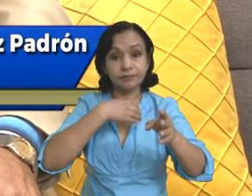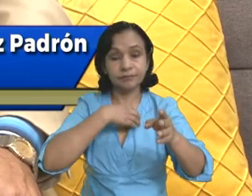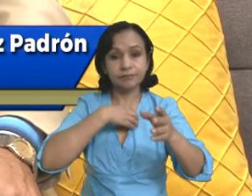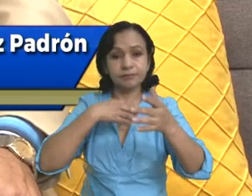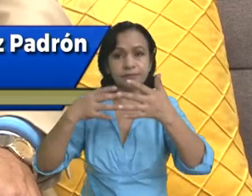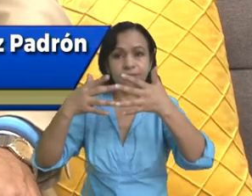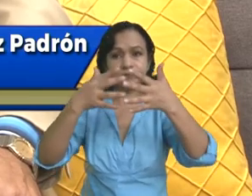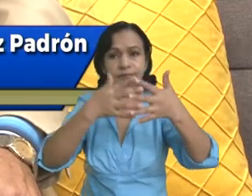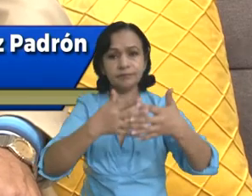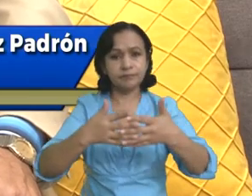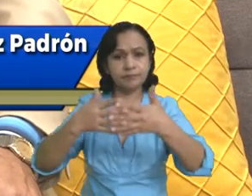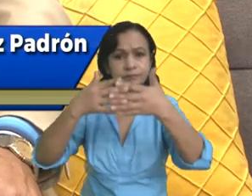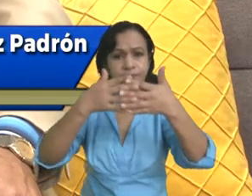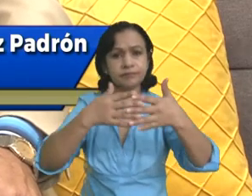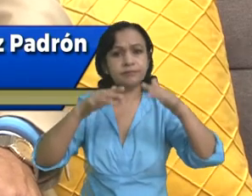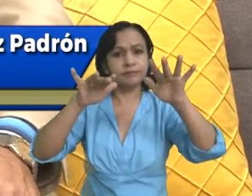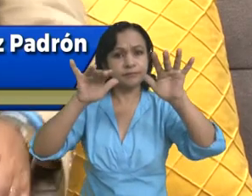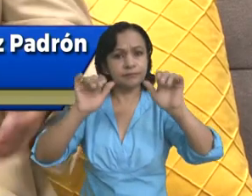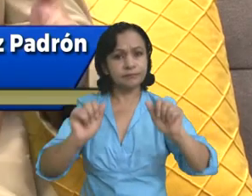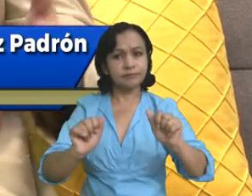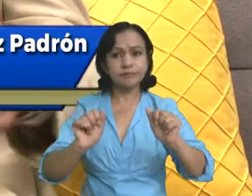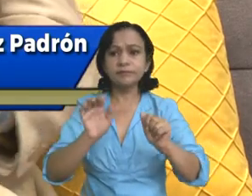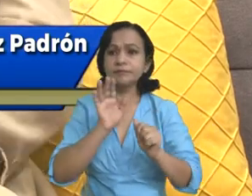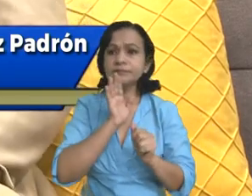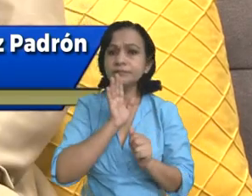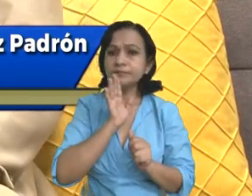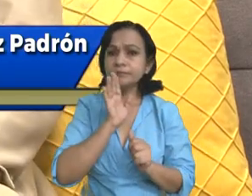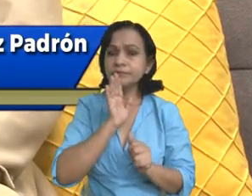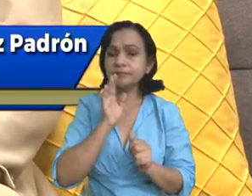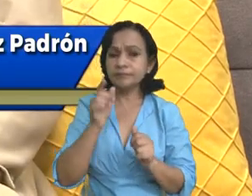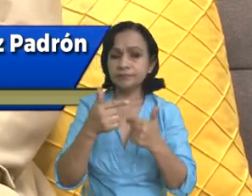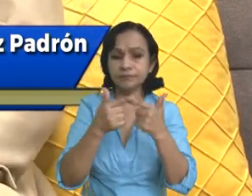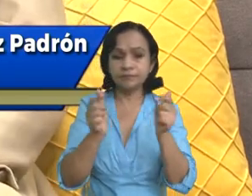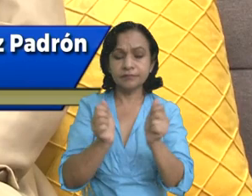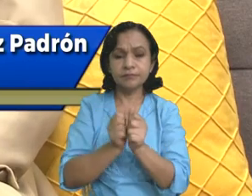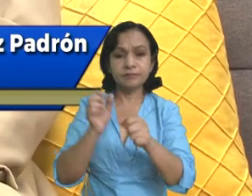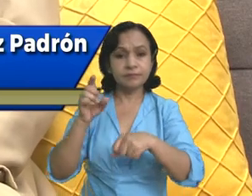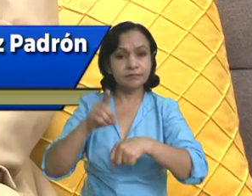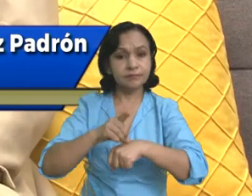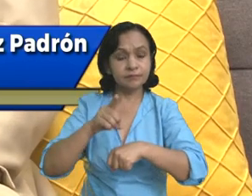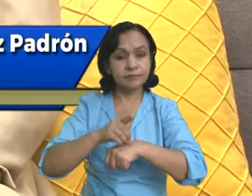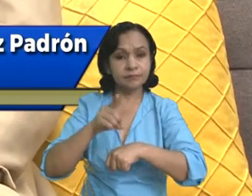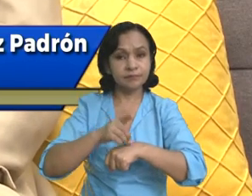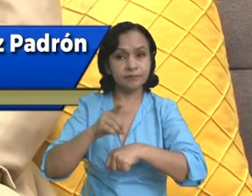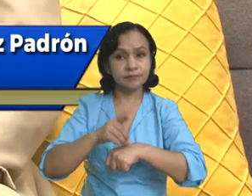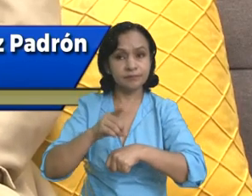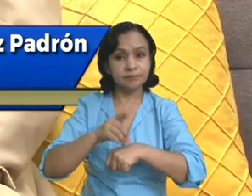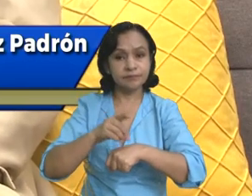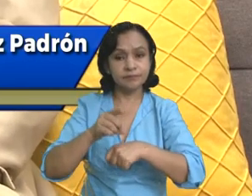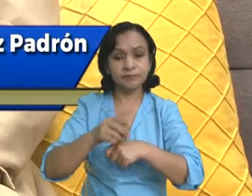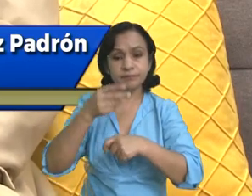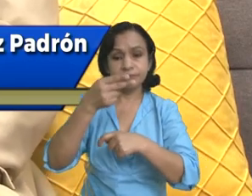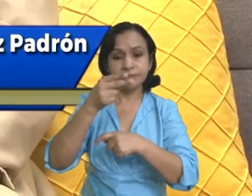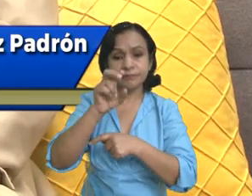Unidos lo hemos hecho. Y cuando hablábamos que estas brigadas forman parte del contingente Henry Reef,